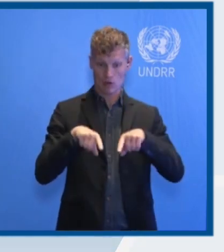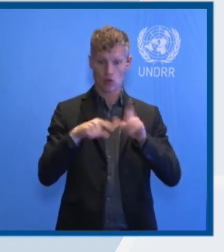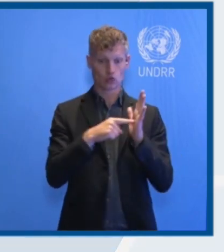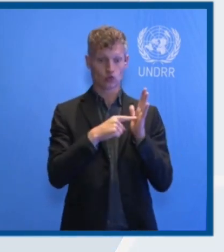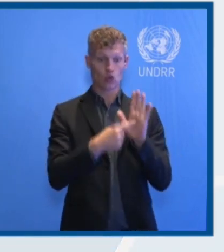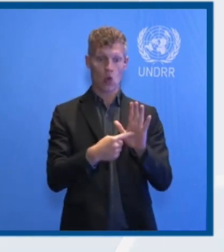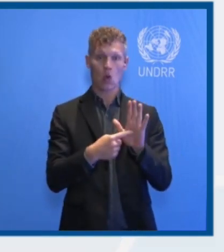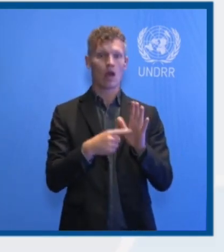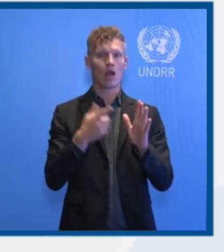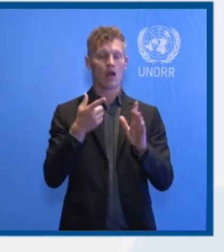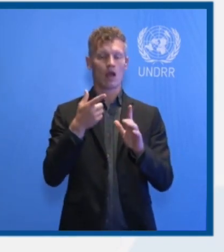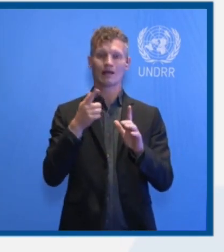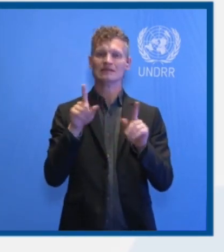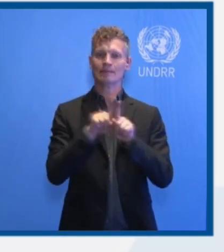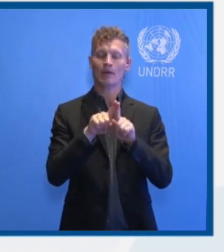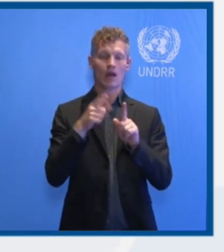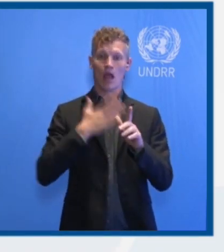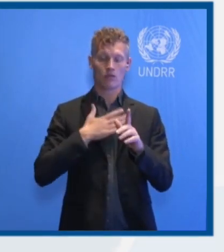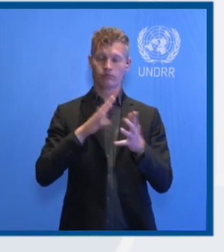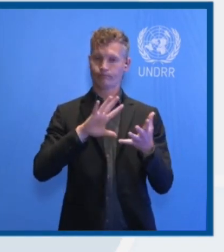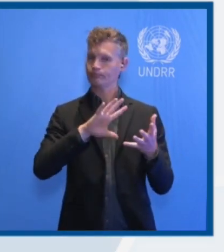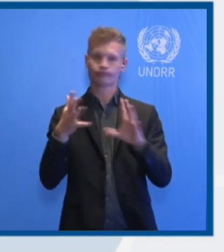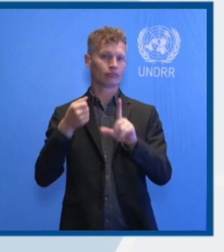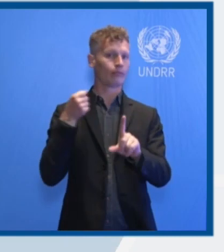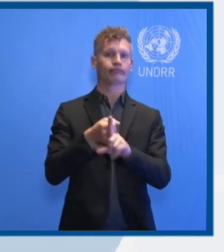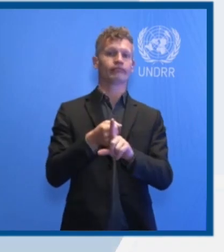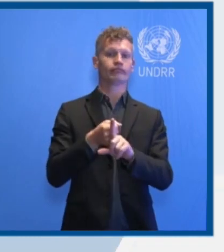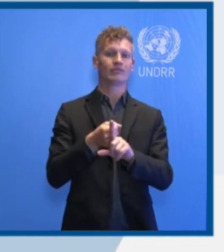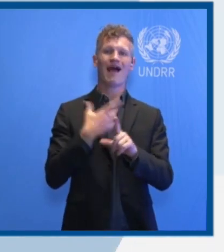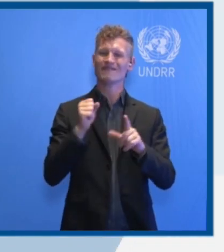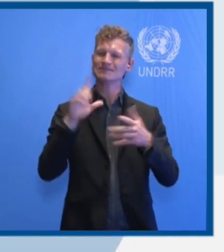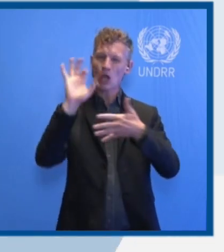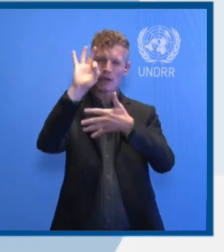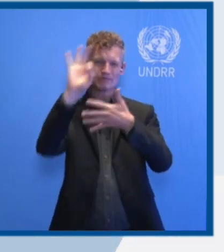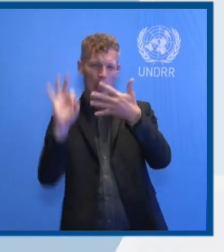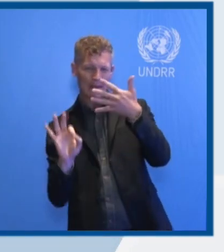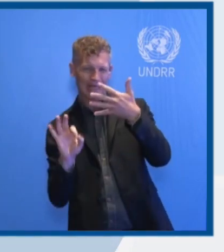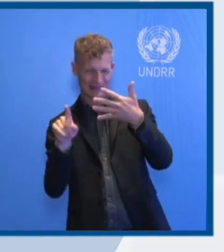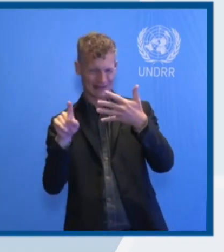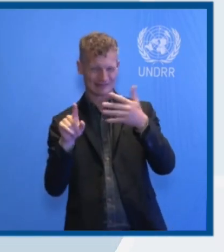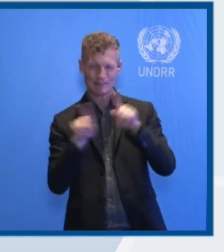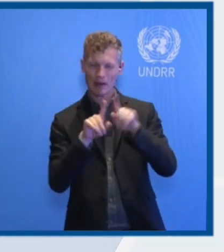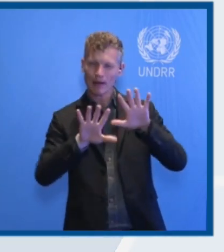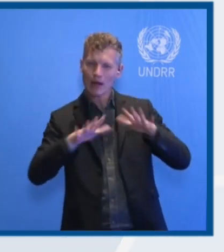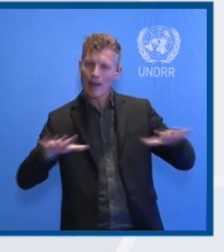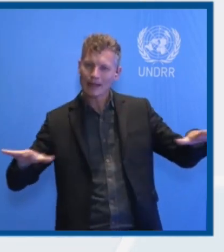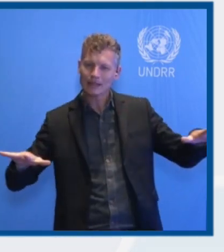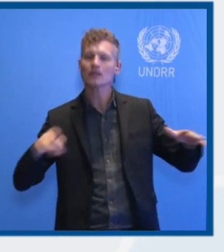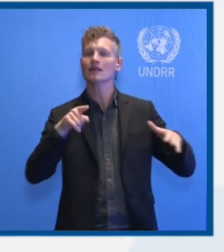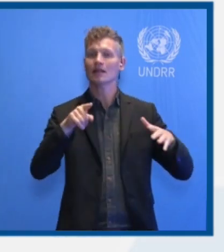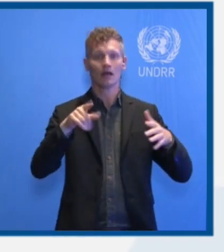nuestras islas. Una población que ya tenía una economía en crisis por ser altamente dependiente del turismo y ahora pues con daños severos en